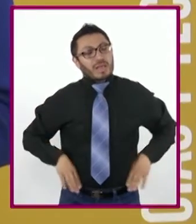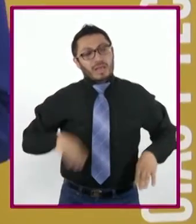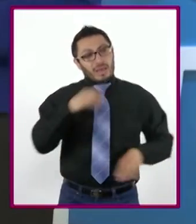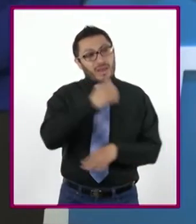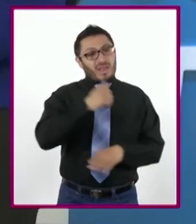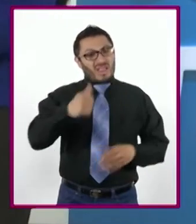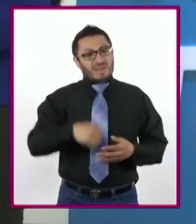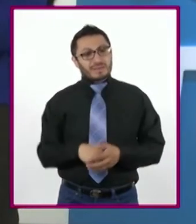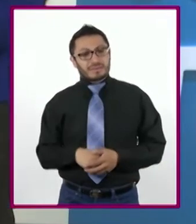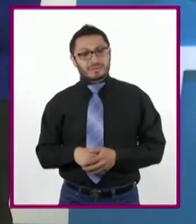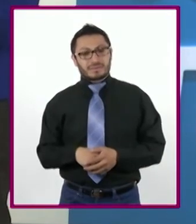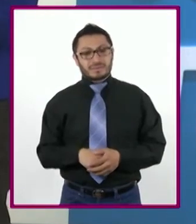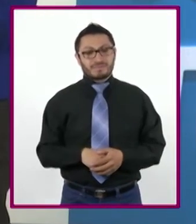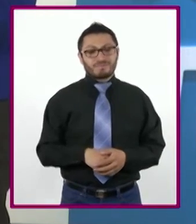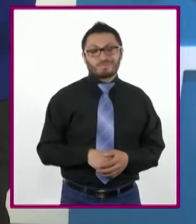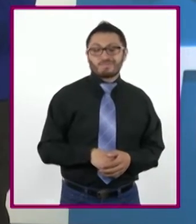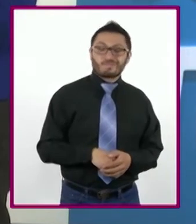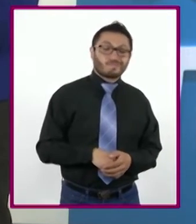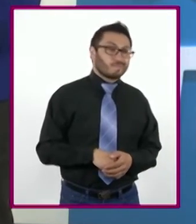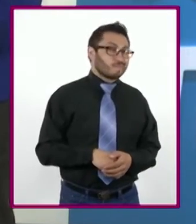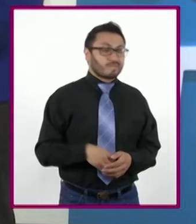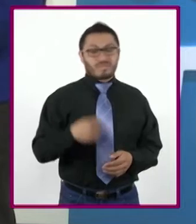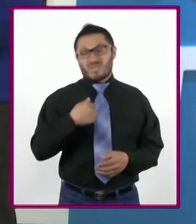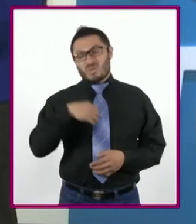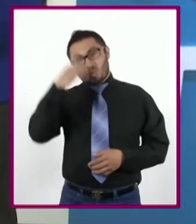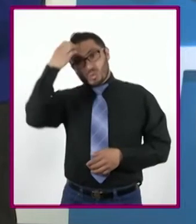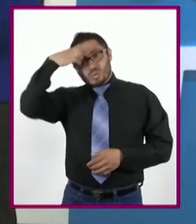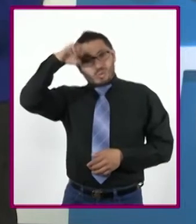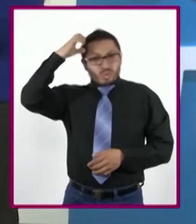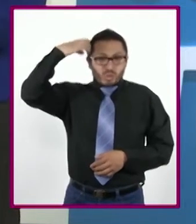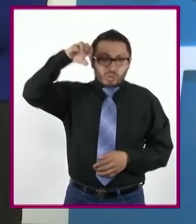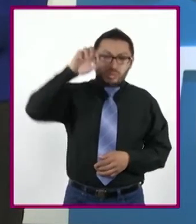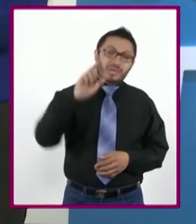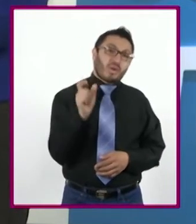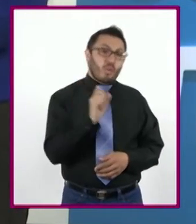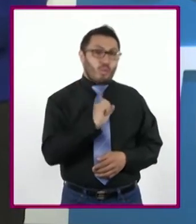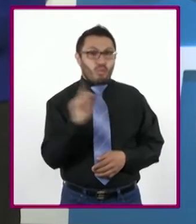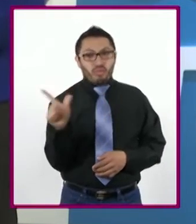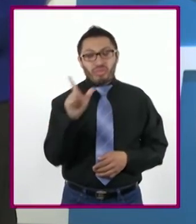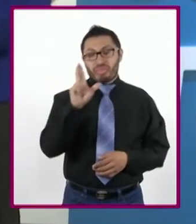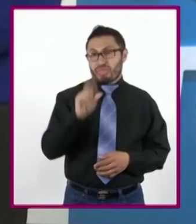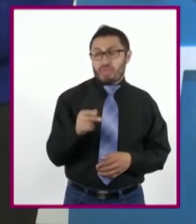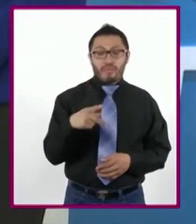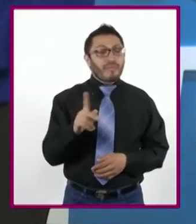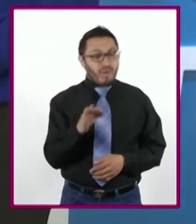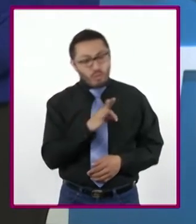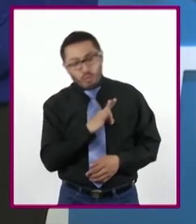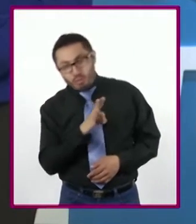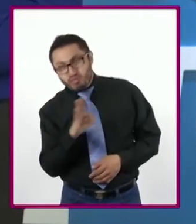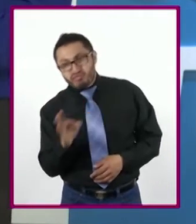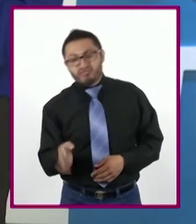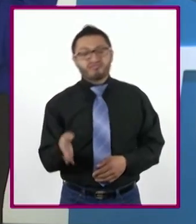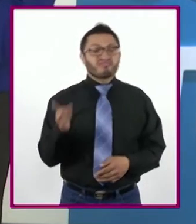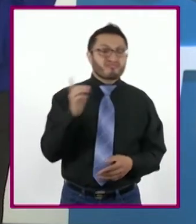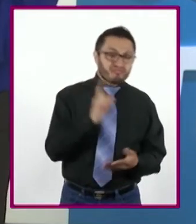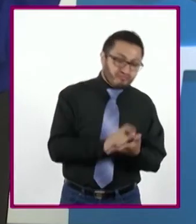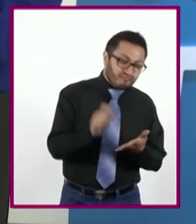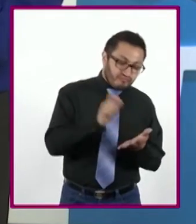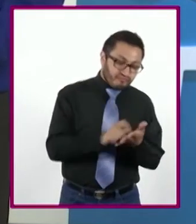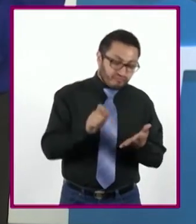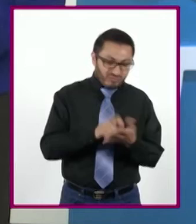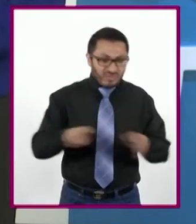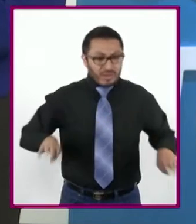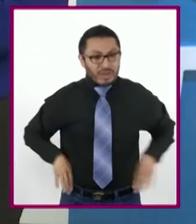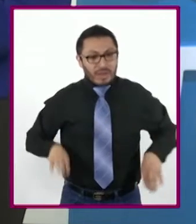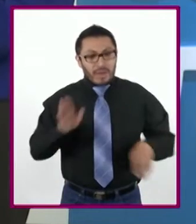uno? Pues no soy un experto, pero sí pude describir las características del más